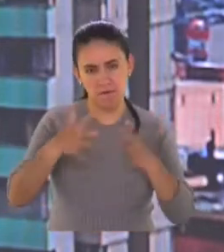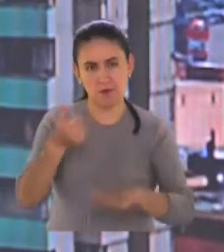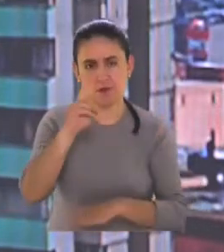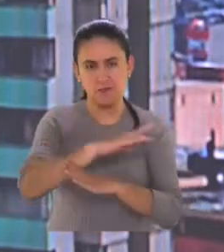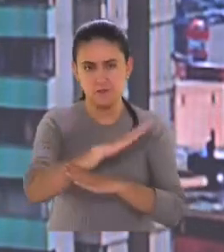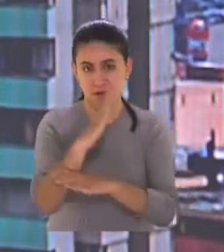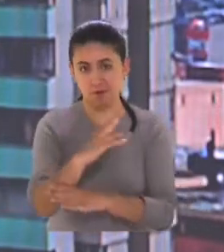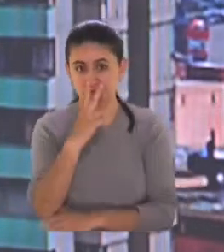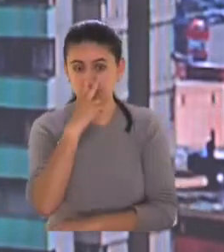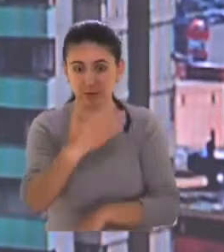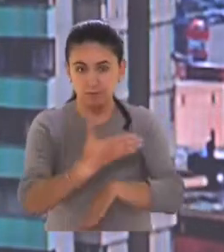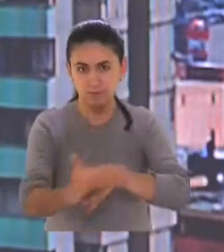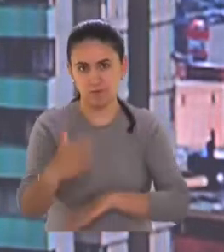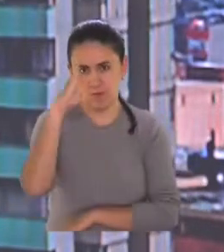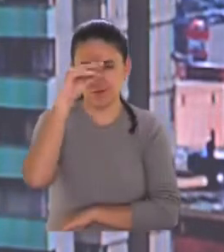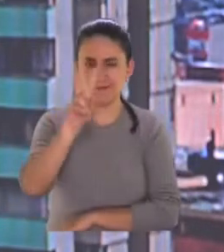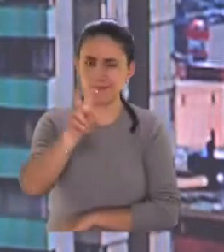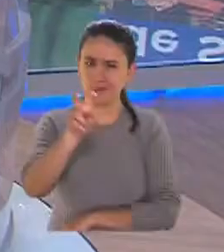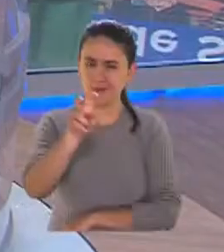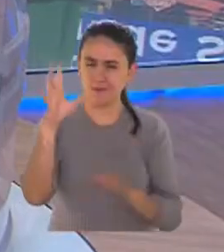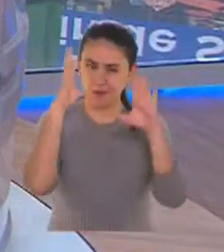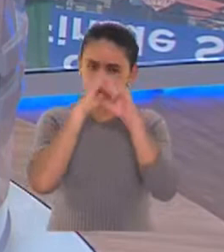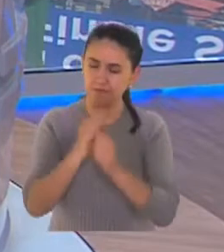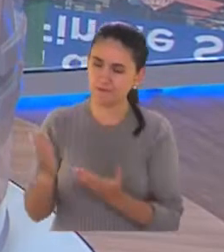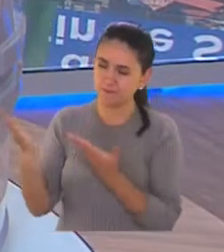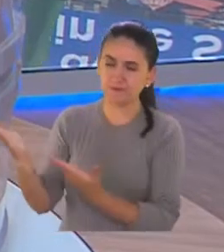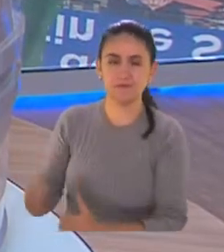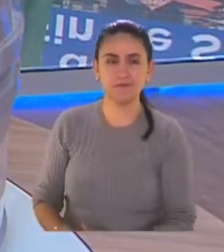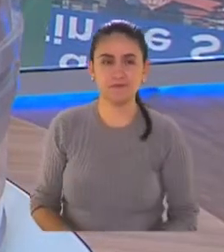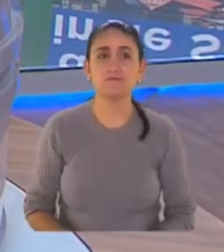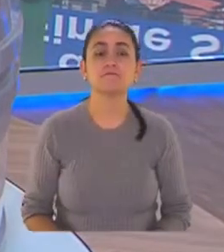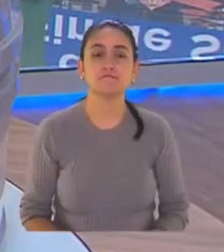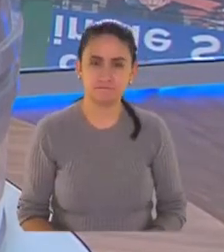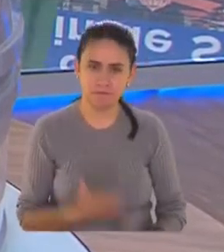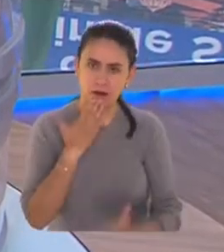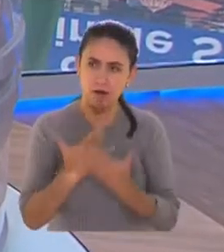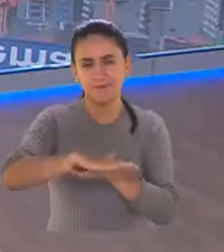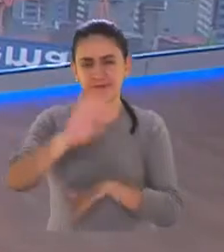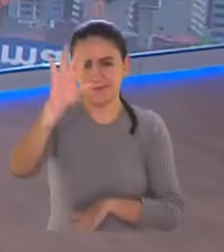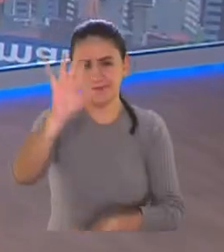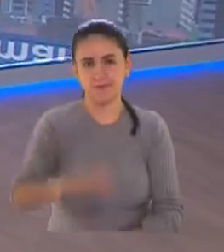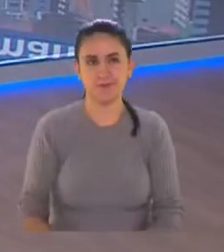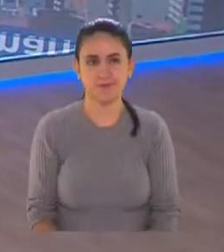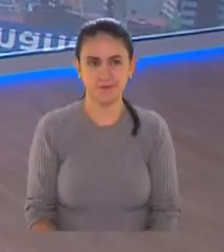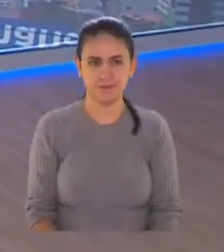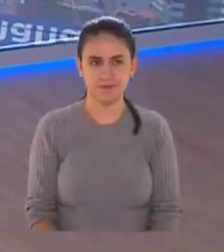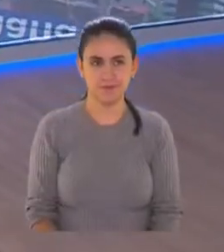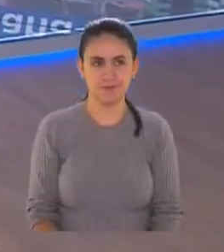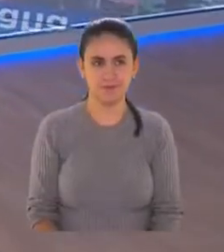que los espero en nuestra emisión de las 7 de la noche. Paola, Rosy. Daniela, gracias por la información del entretenimiento.